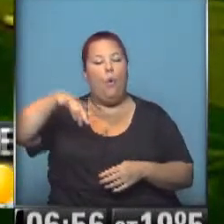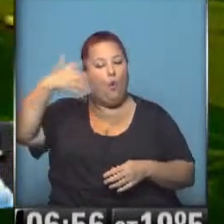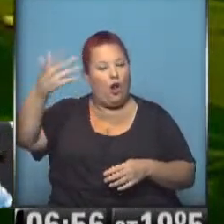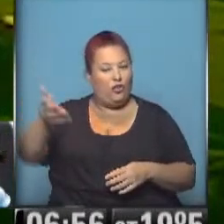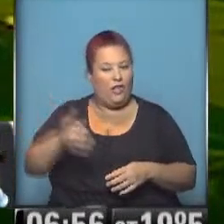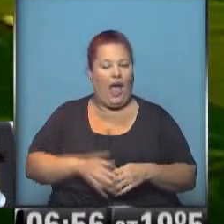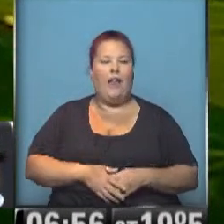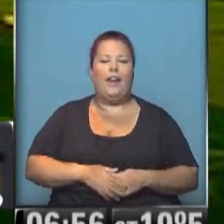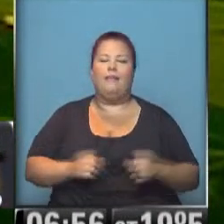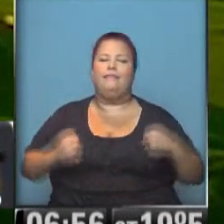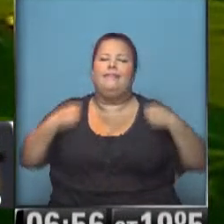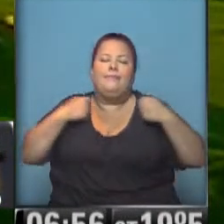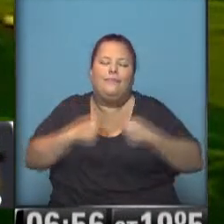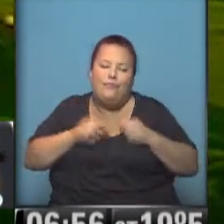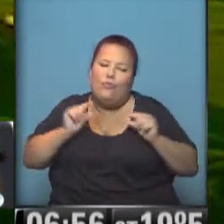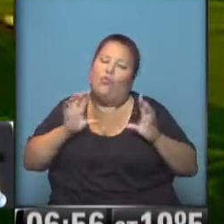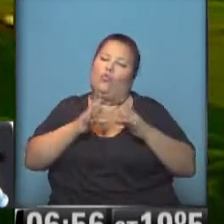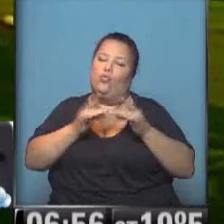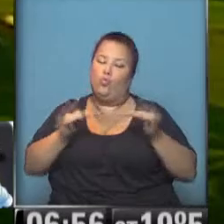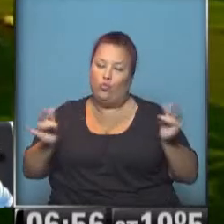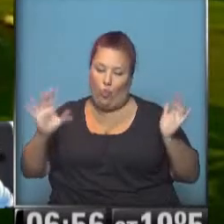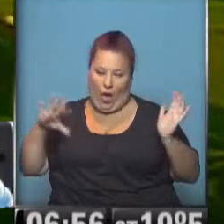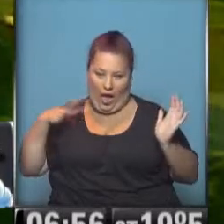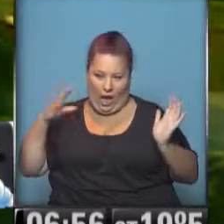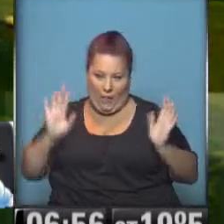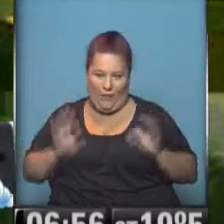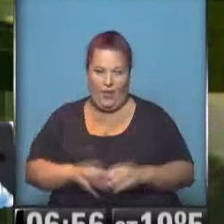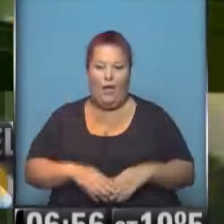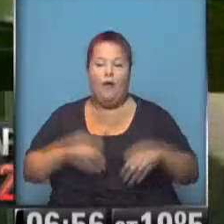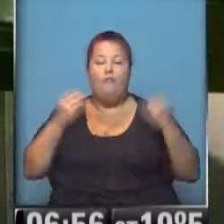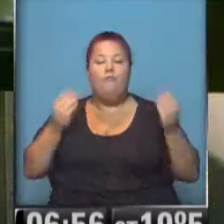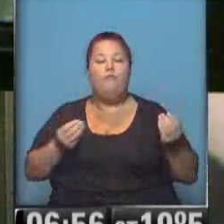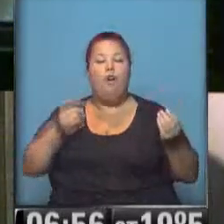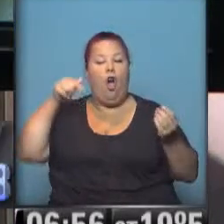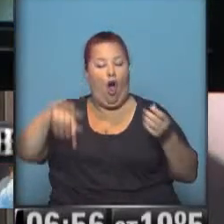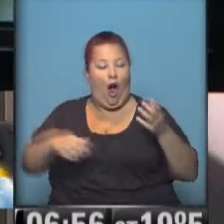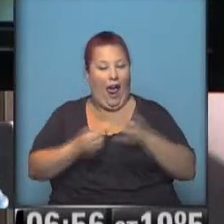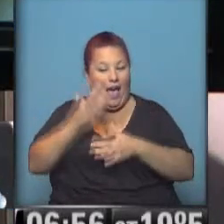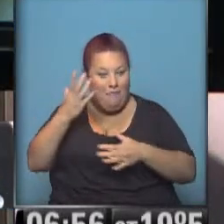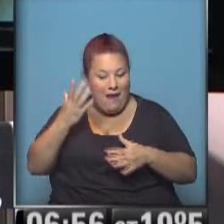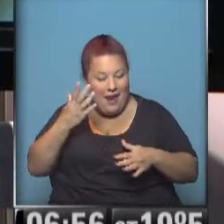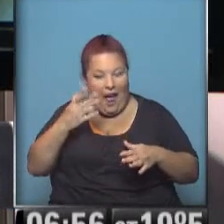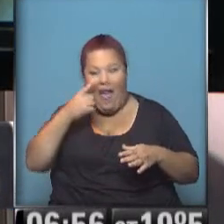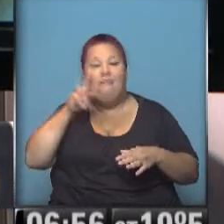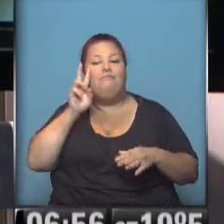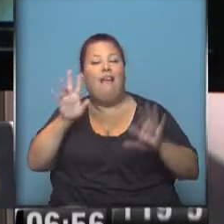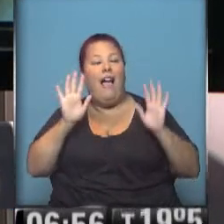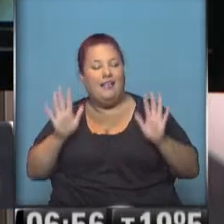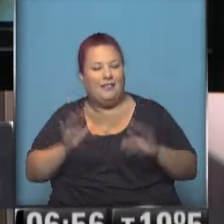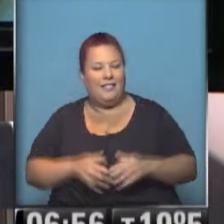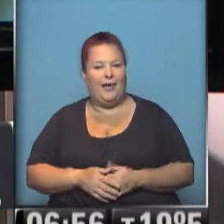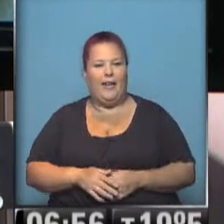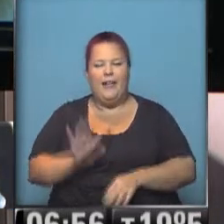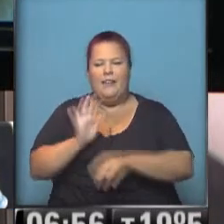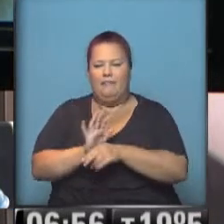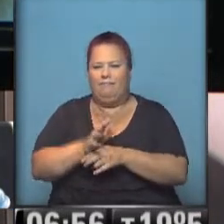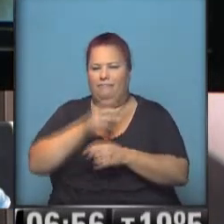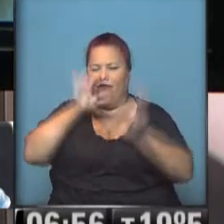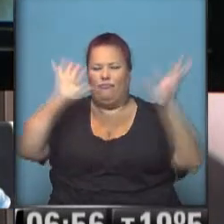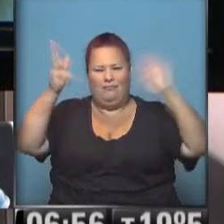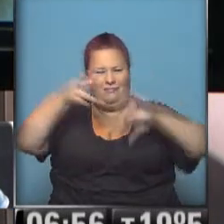Aires, un abriguito suave lleve hoy, muy suave, porque esta es la mañana que usted termina de ver, casi totalmente